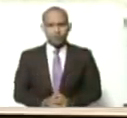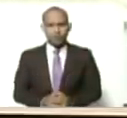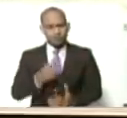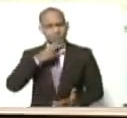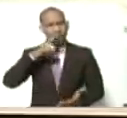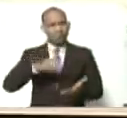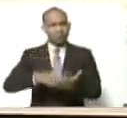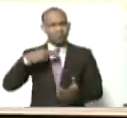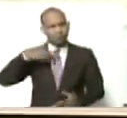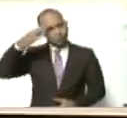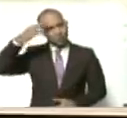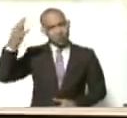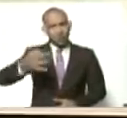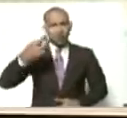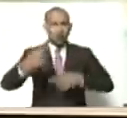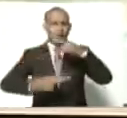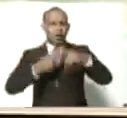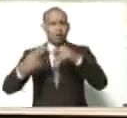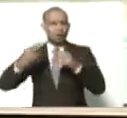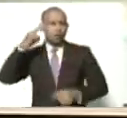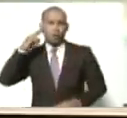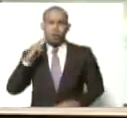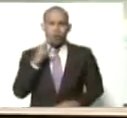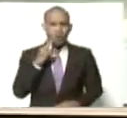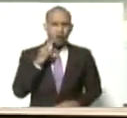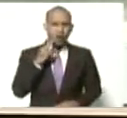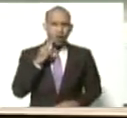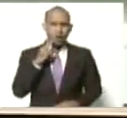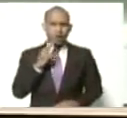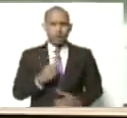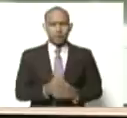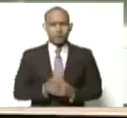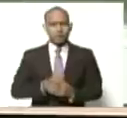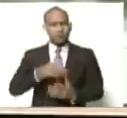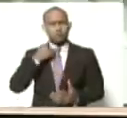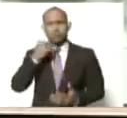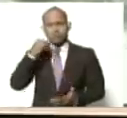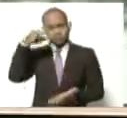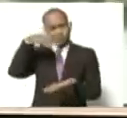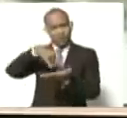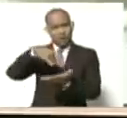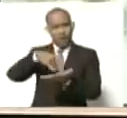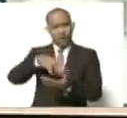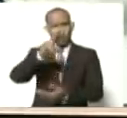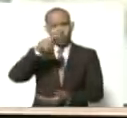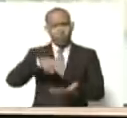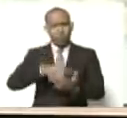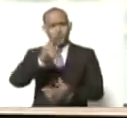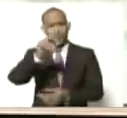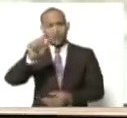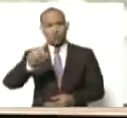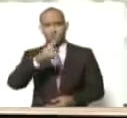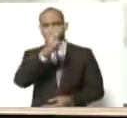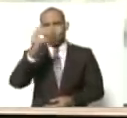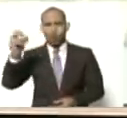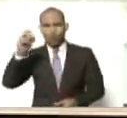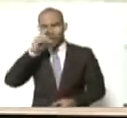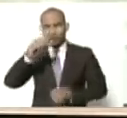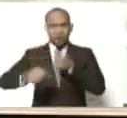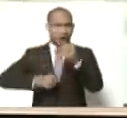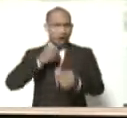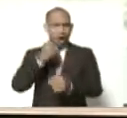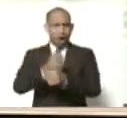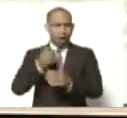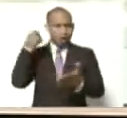el momento que la revolución bolivariana, con motivo de Carabobo 2021, de los 200 años de la batalla de Carabobo,